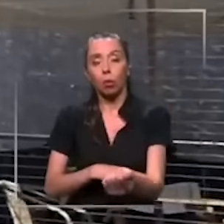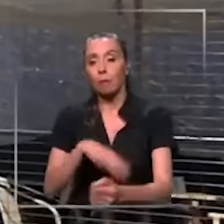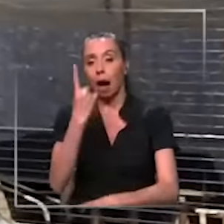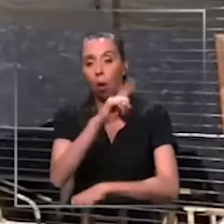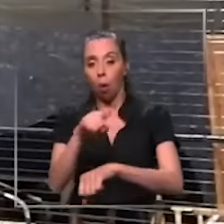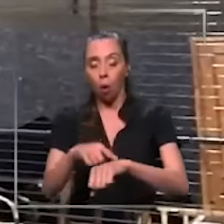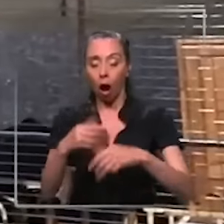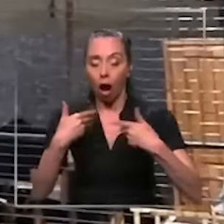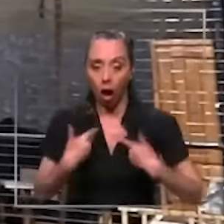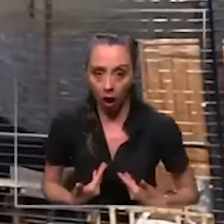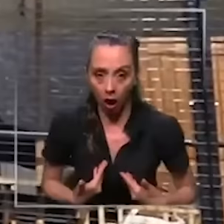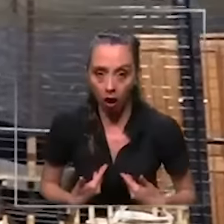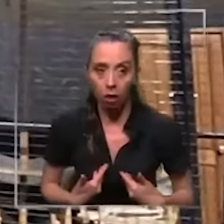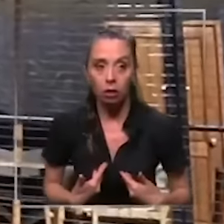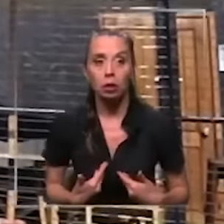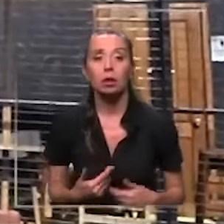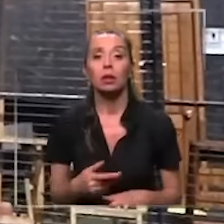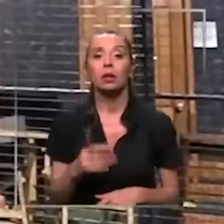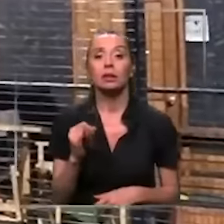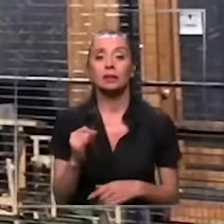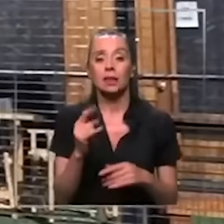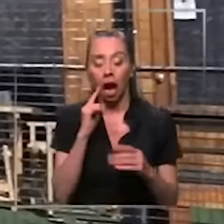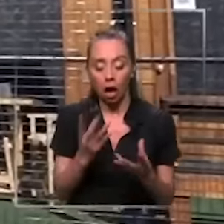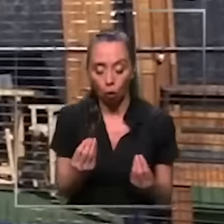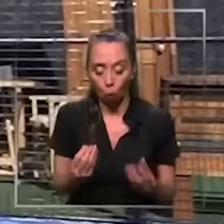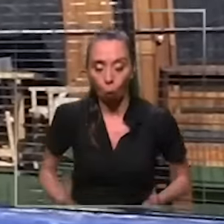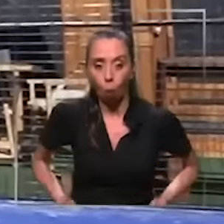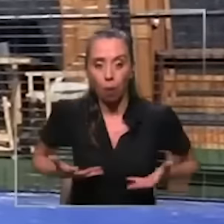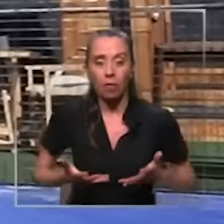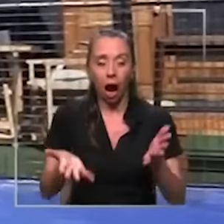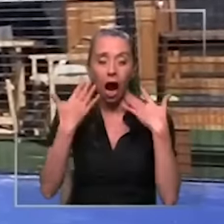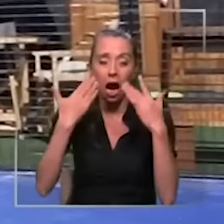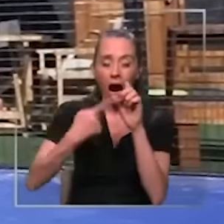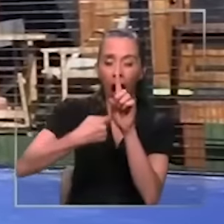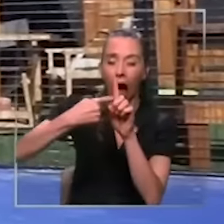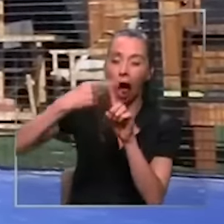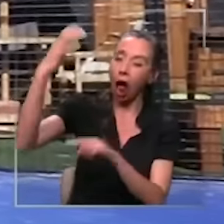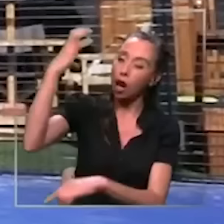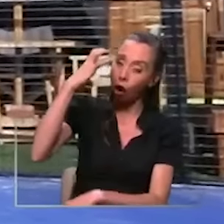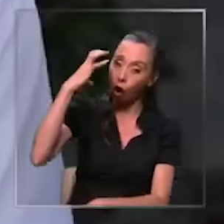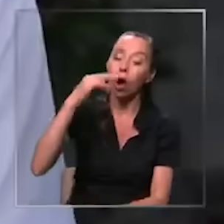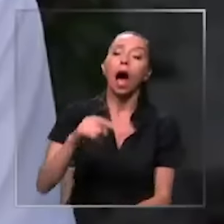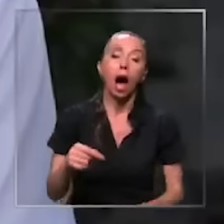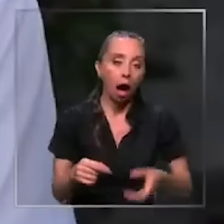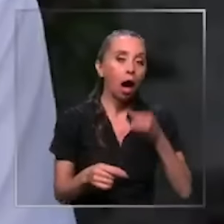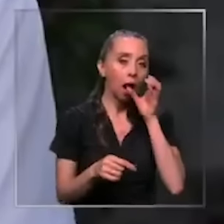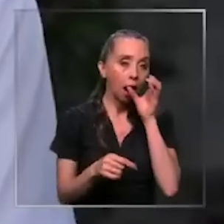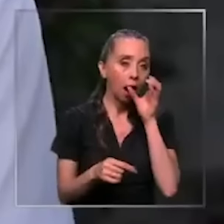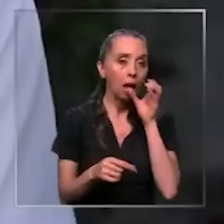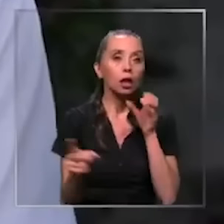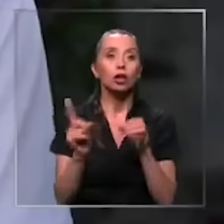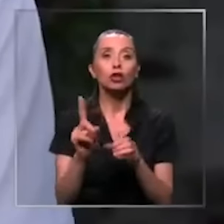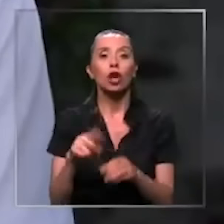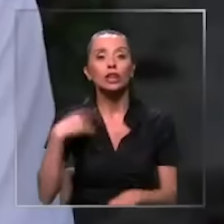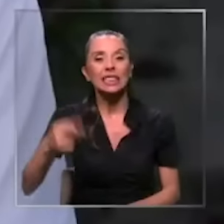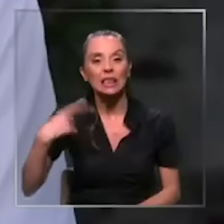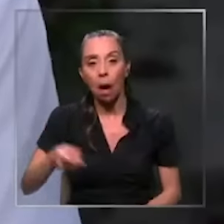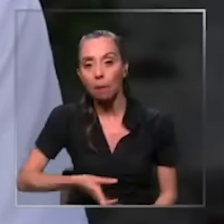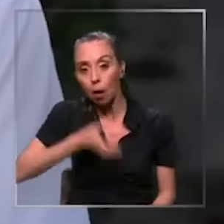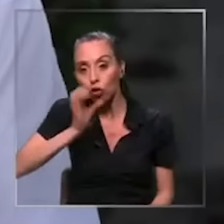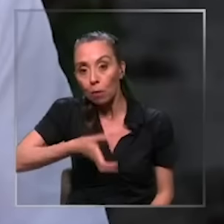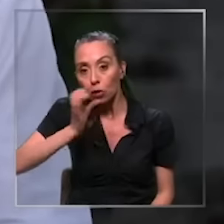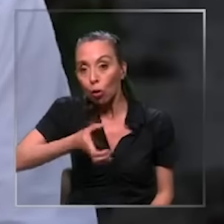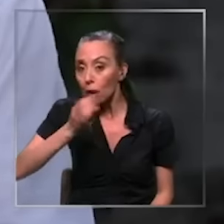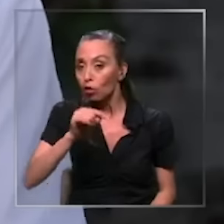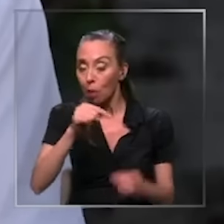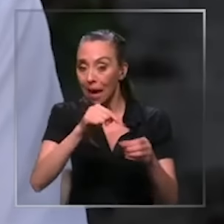de una hora en un ambiente muy húmedo, muy, muy caluroso. No son para el consumo habitual, sino